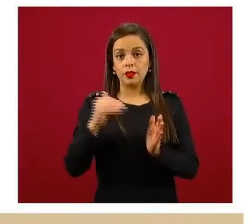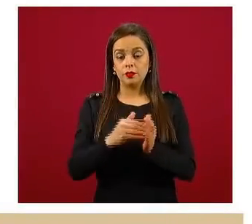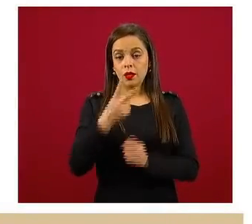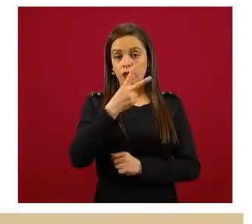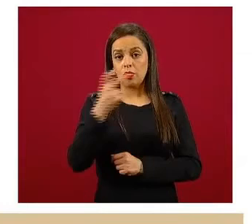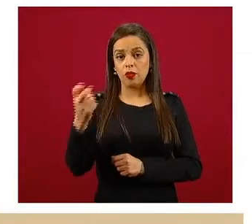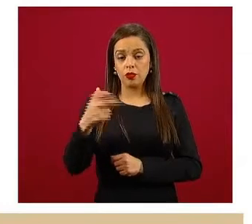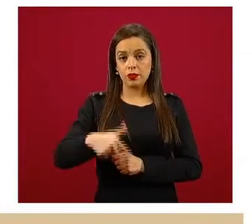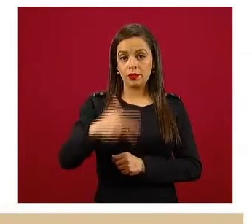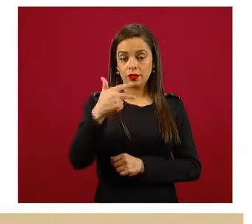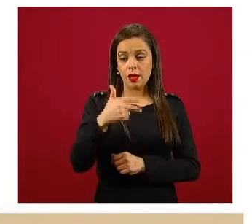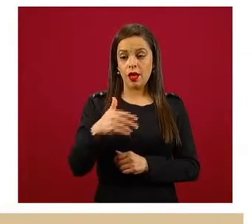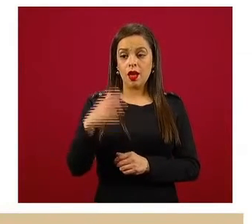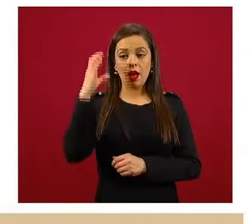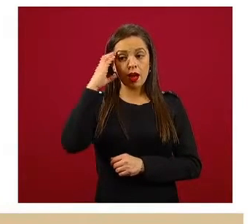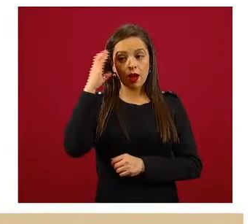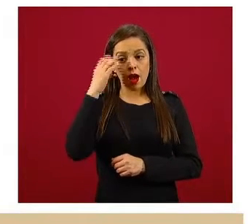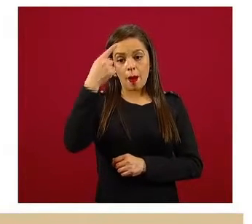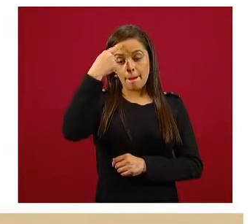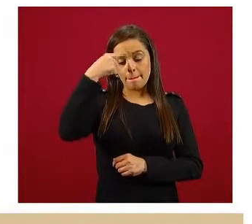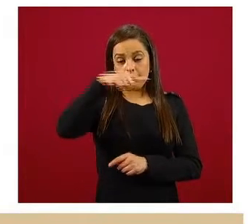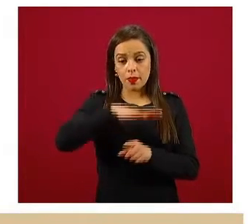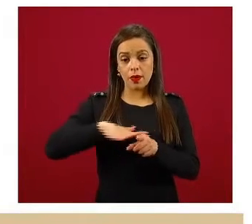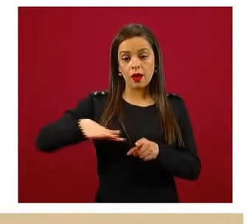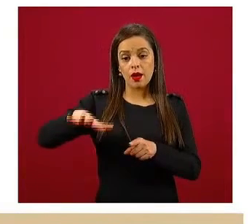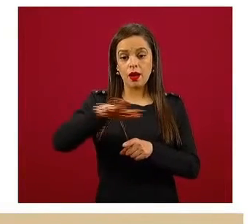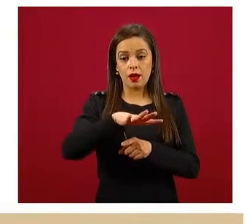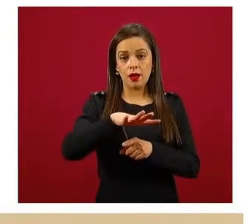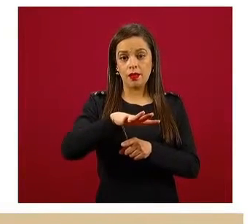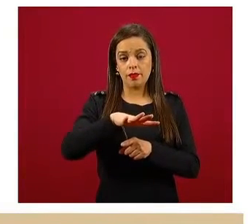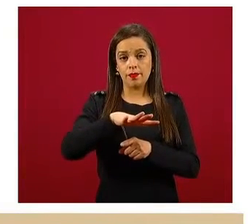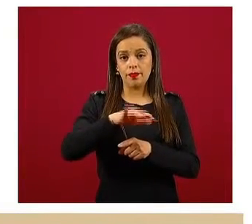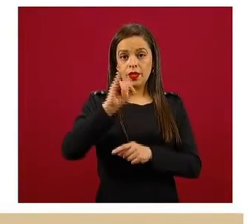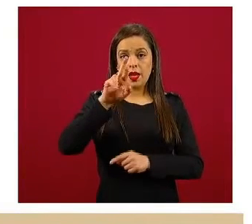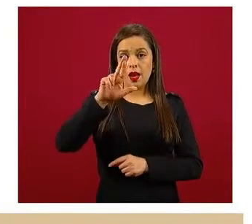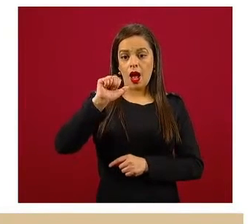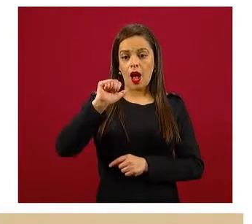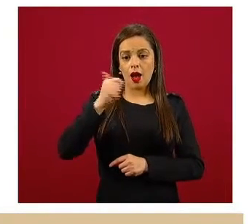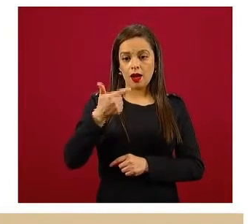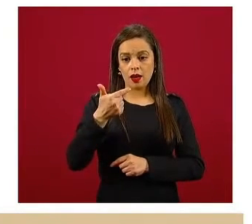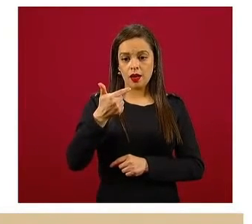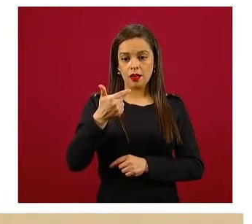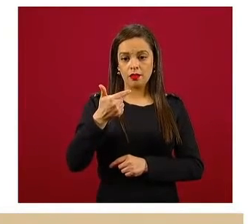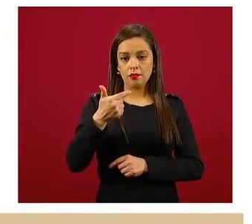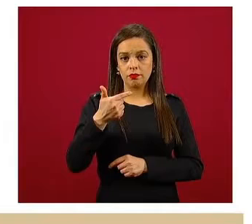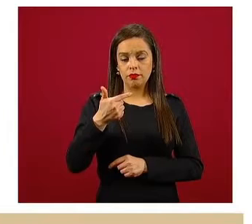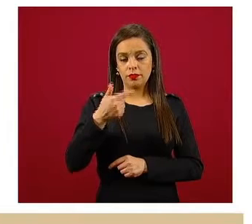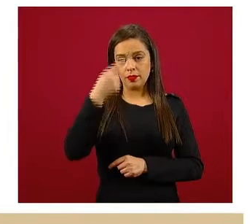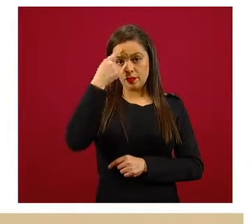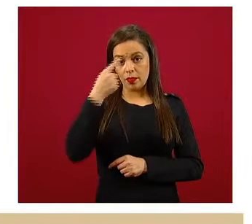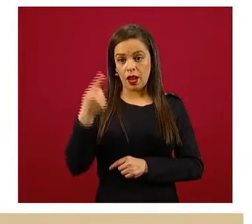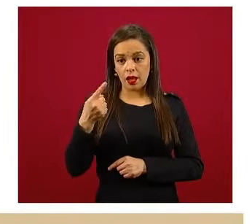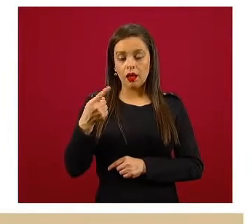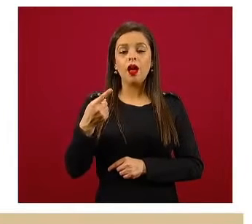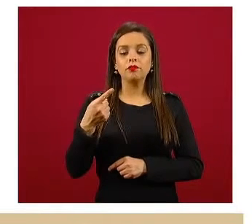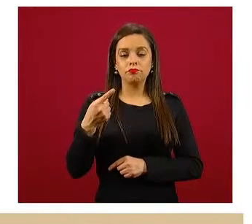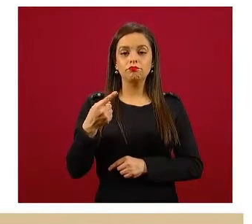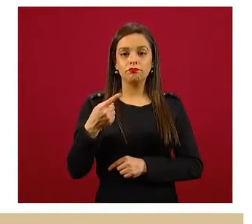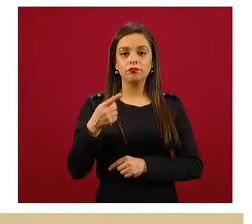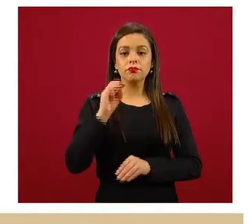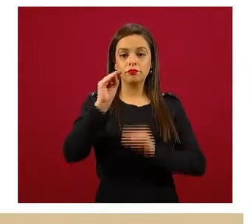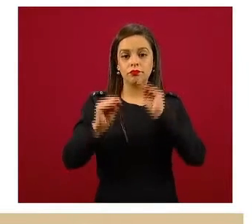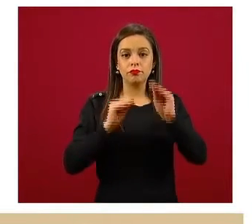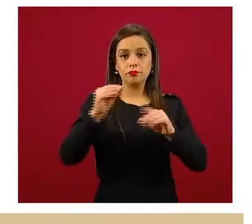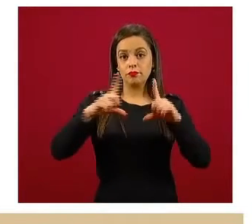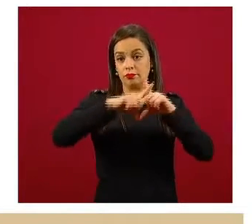23.213 camas para pacientes IRAG general que en su momento se prepararon en todo el país, se nos